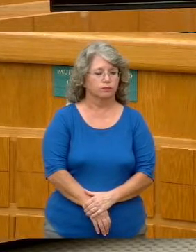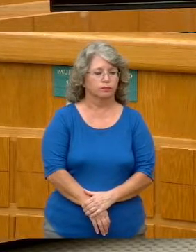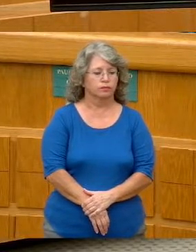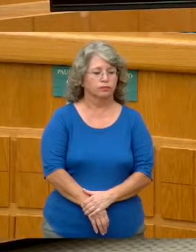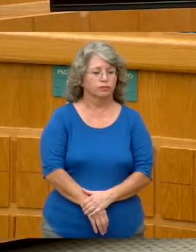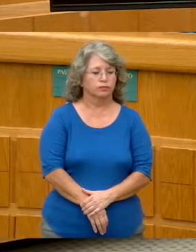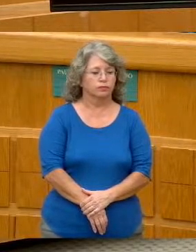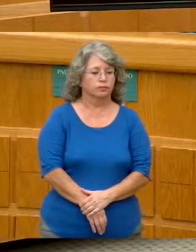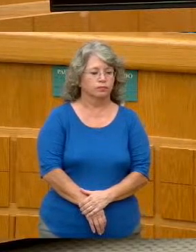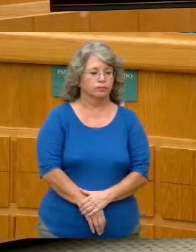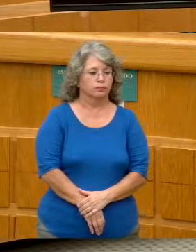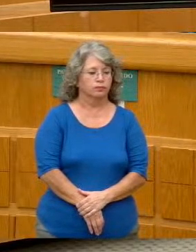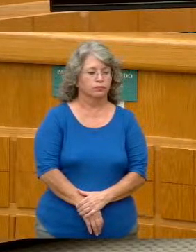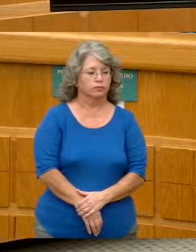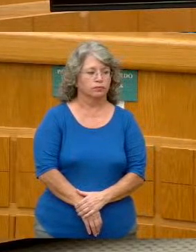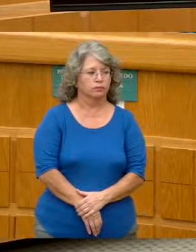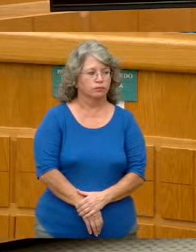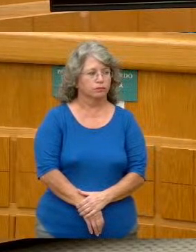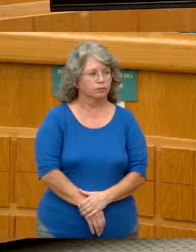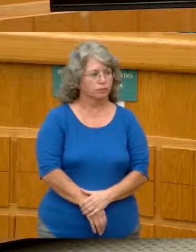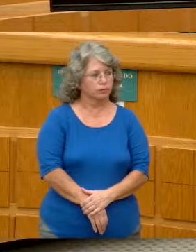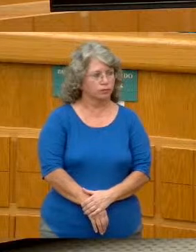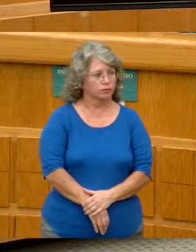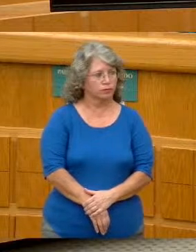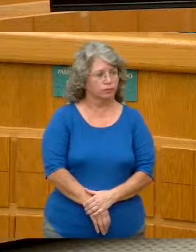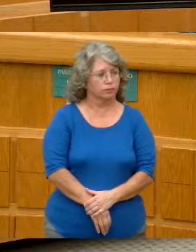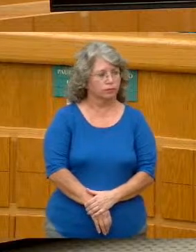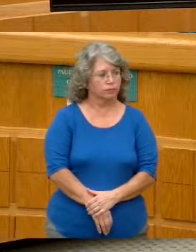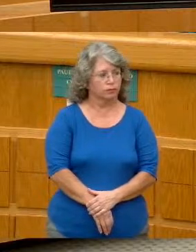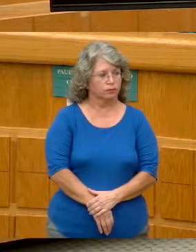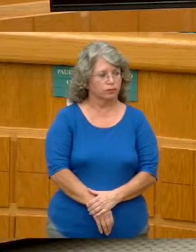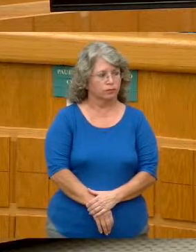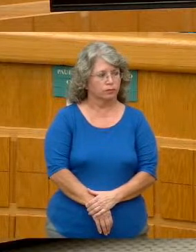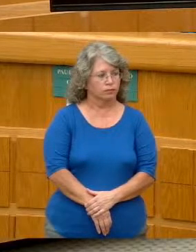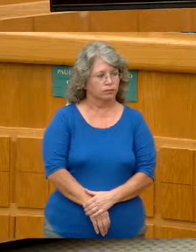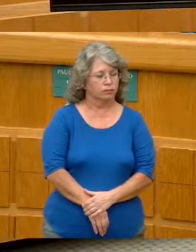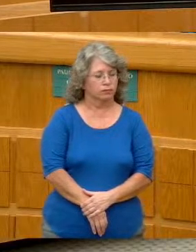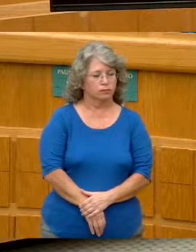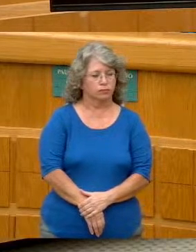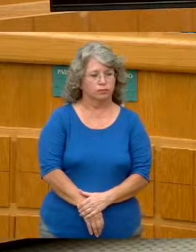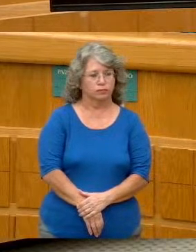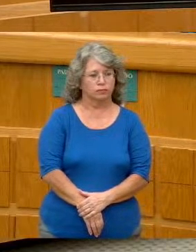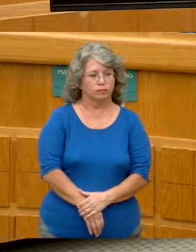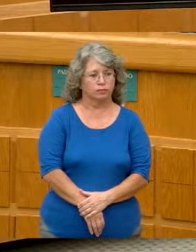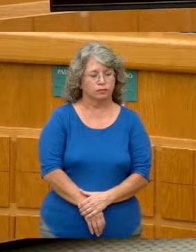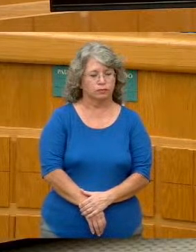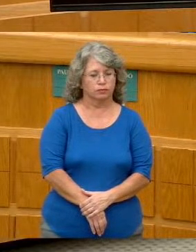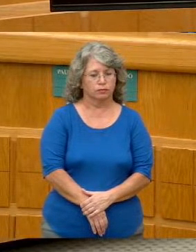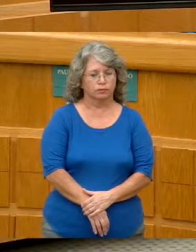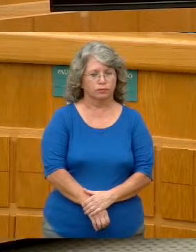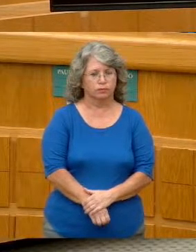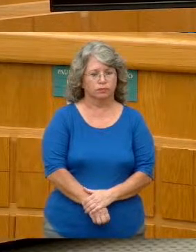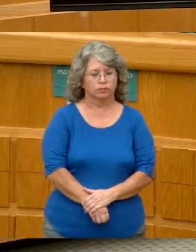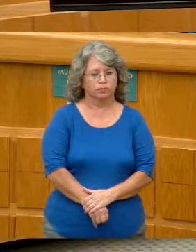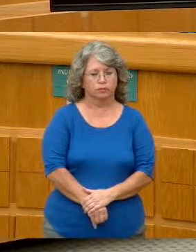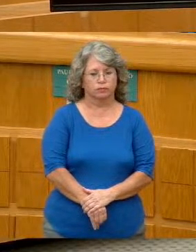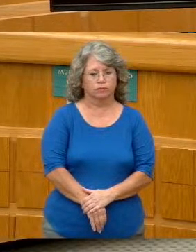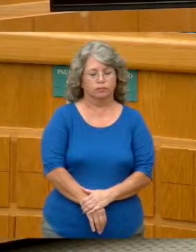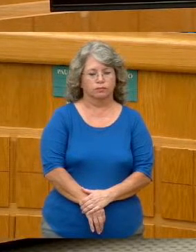o disminución. En cuanto a fallecimientos, estos continúan disminuyendo en el área. Son 603 las personas